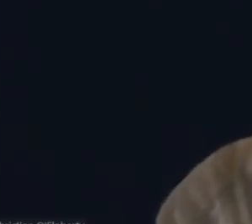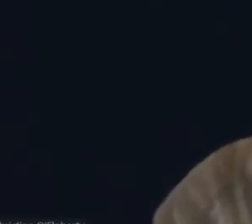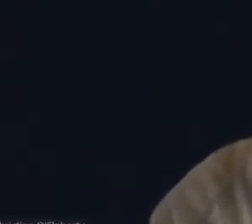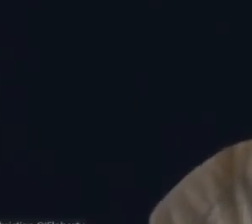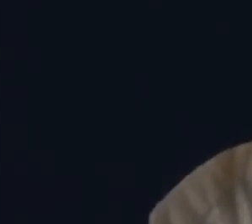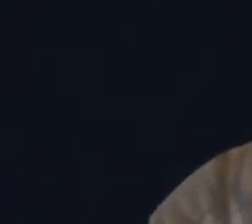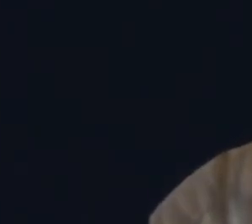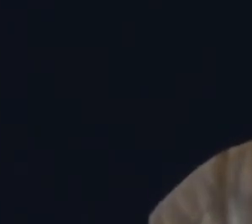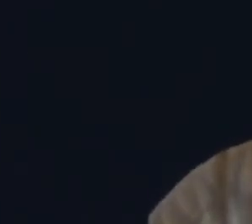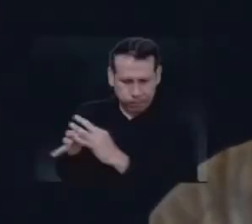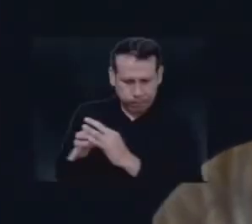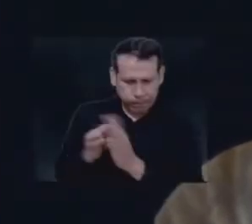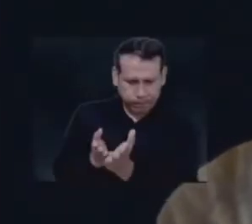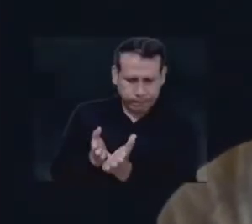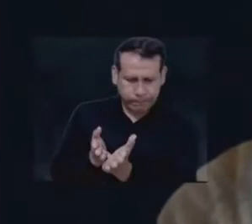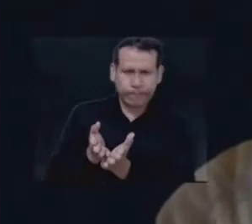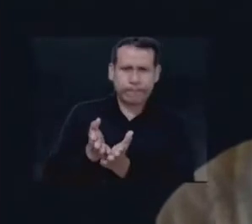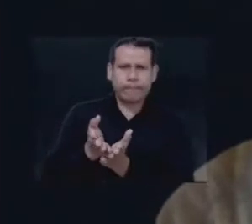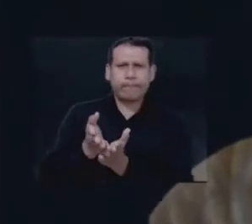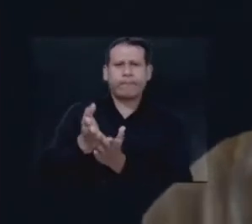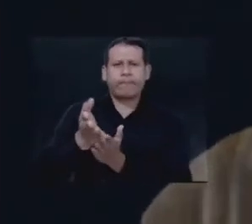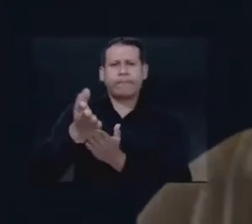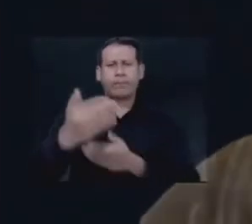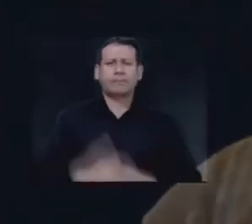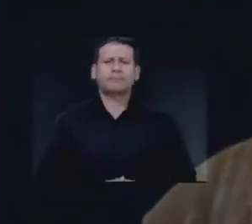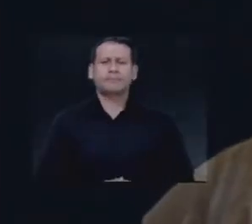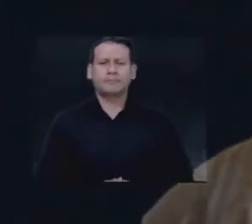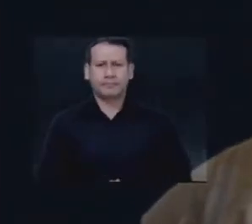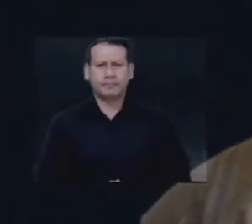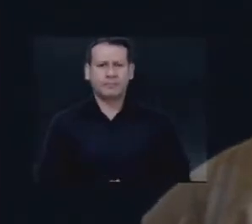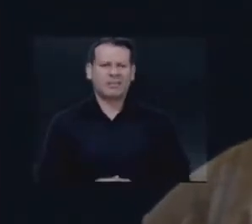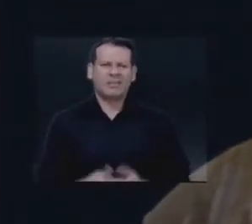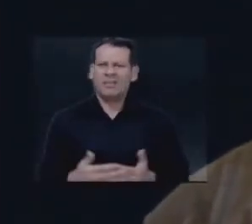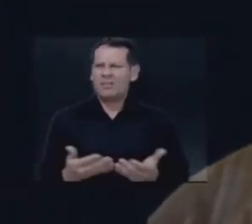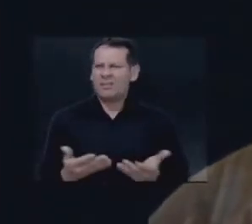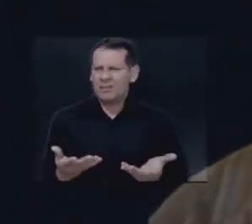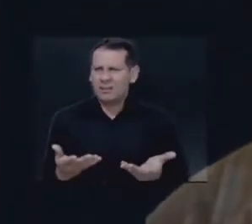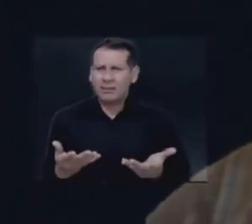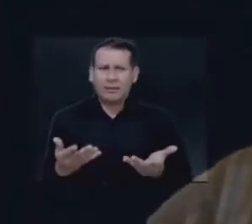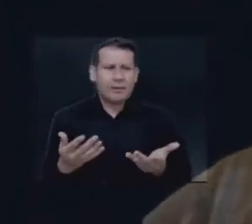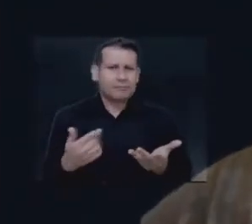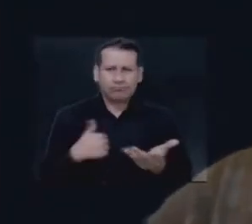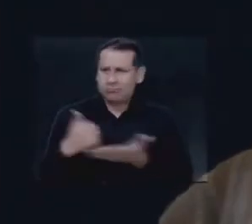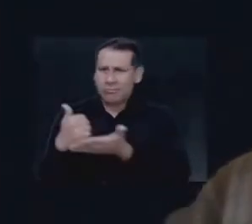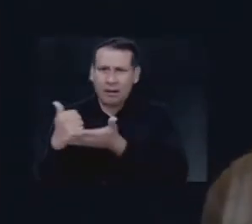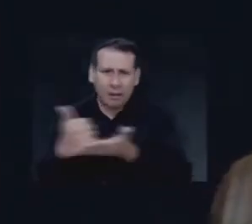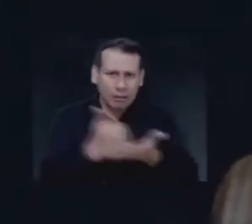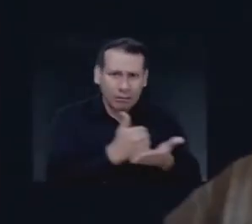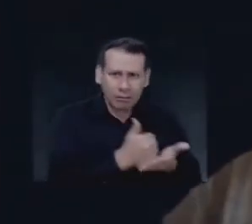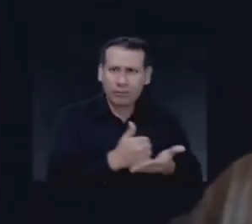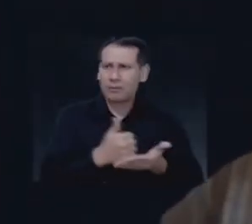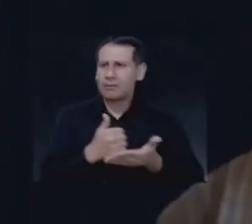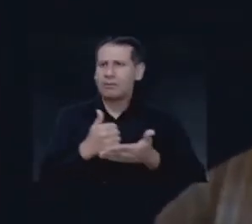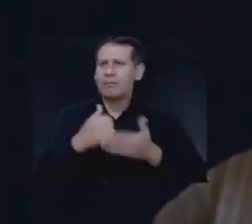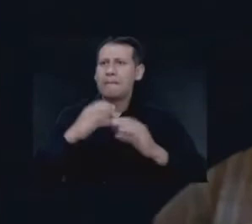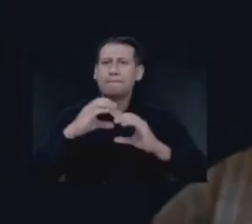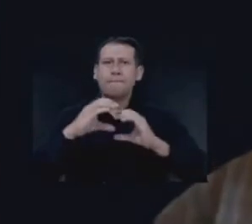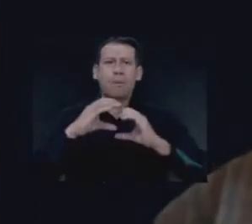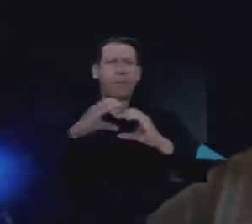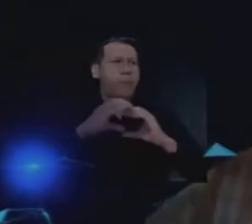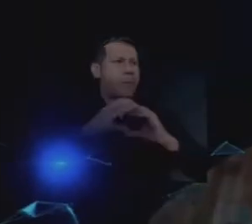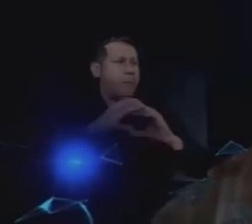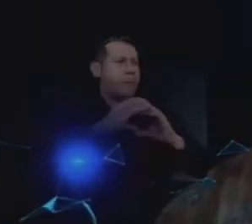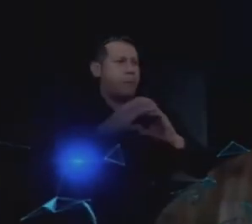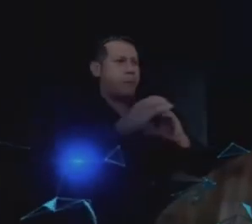nuestras organizaciones o cómo podemos colaborar para acortar la brecha o mejorar la conectividad en las zonas rurales.